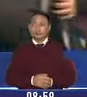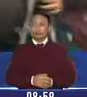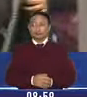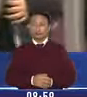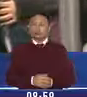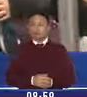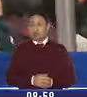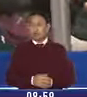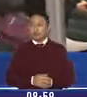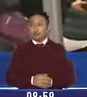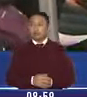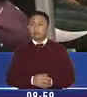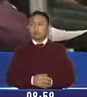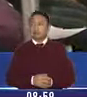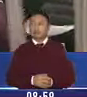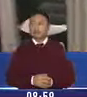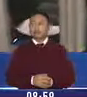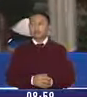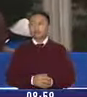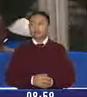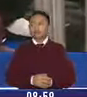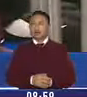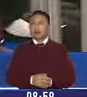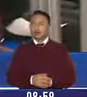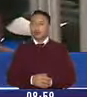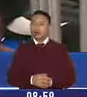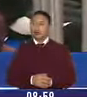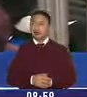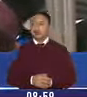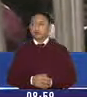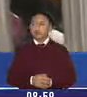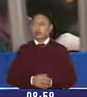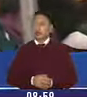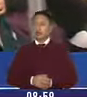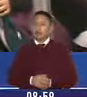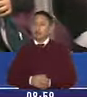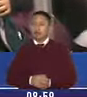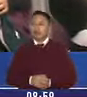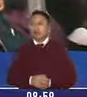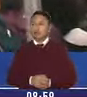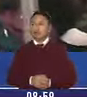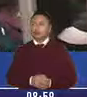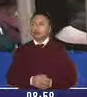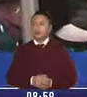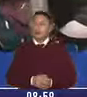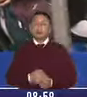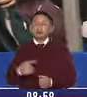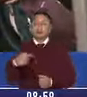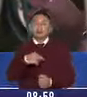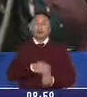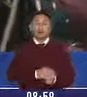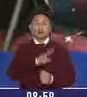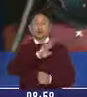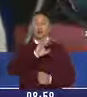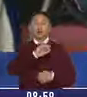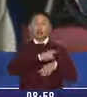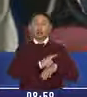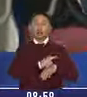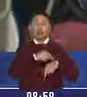mencionado que tienen su vehículo y hoy han dejado en casa precisamente para probar el sistema. Han quedado sorprendidos porque hasta 40 minutos se